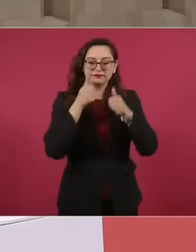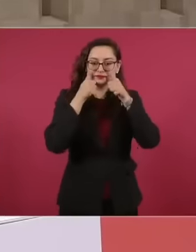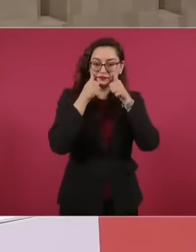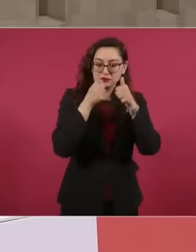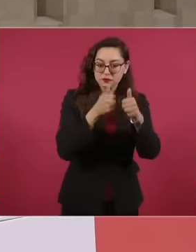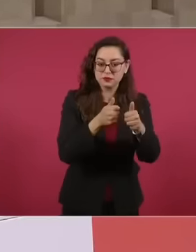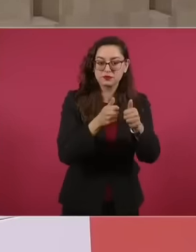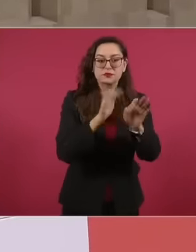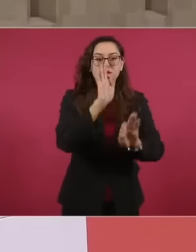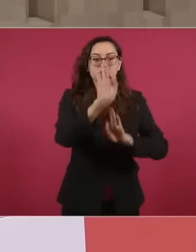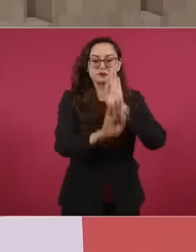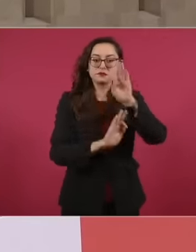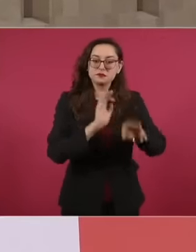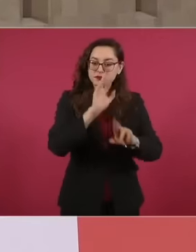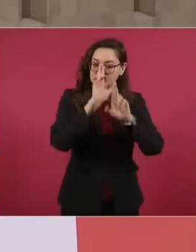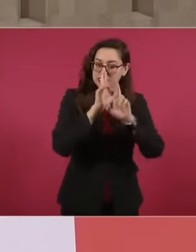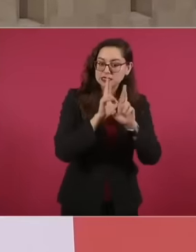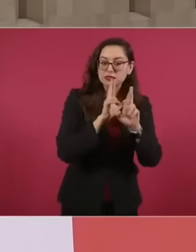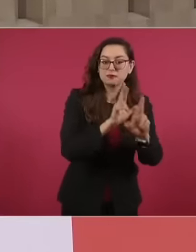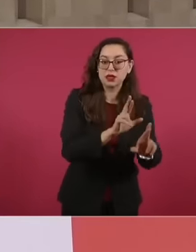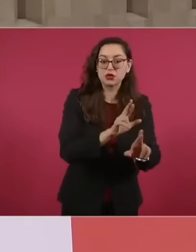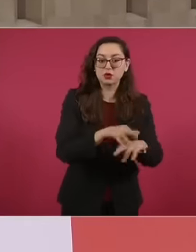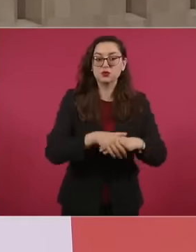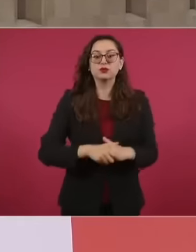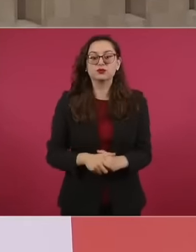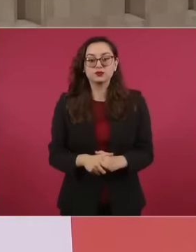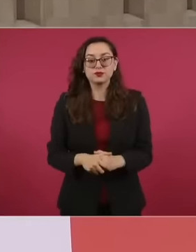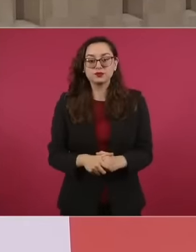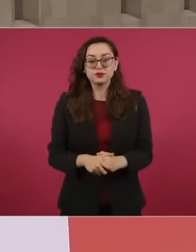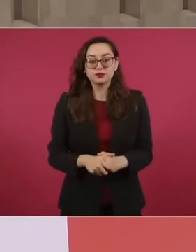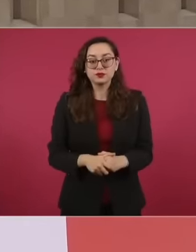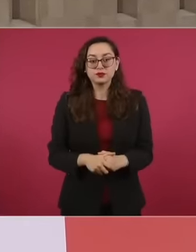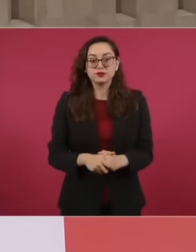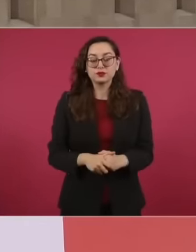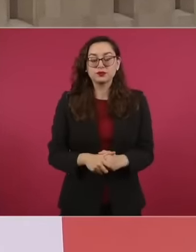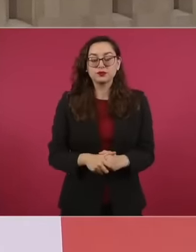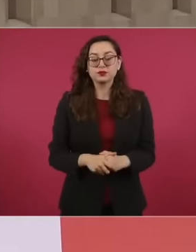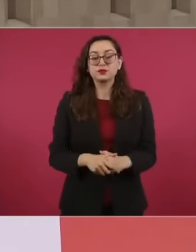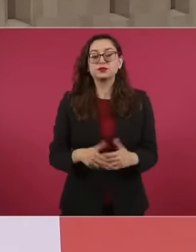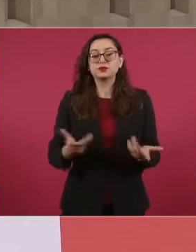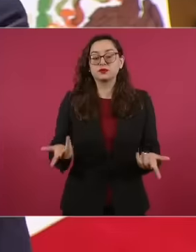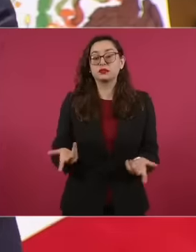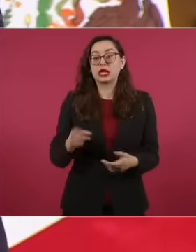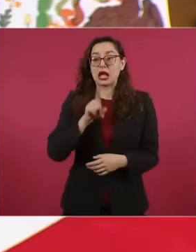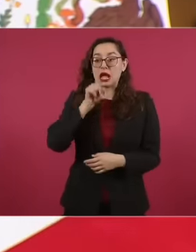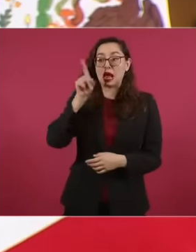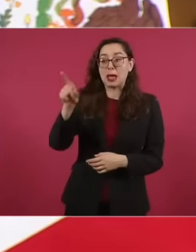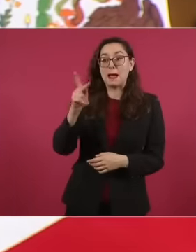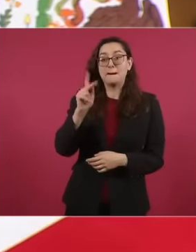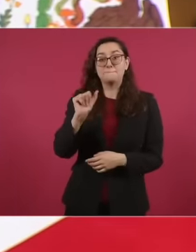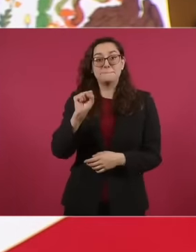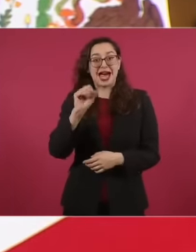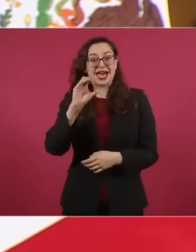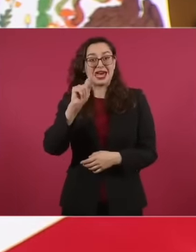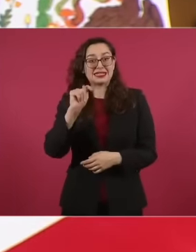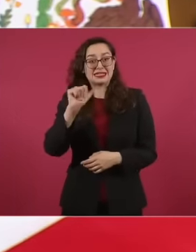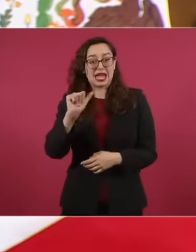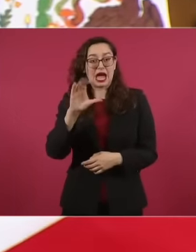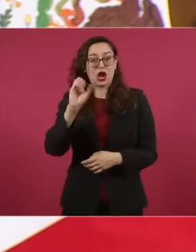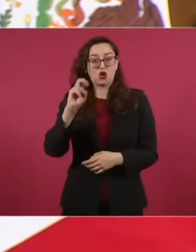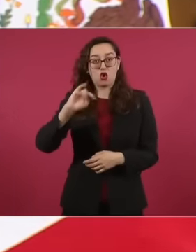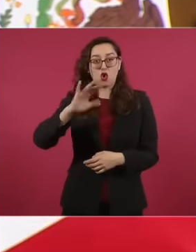cumpliendo con el compromiso que hicimos con los familiares de los mineros de Pasta de Concho,